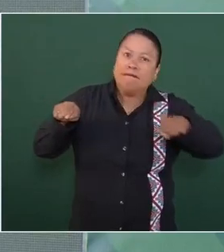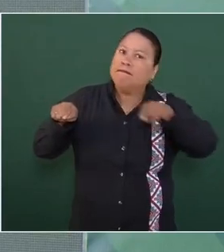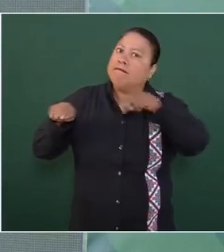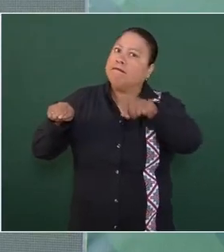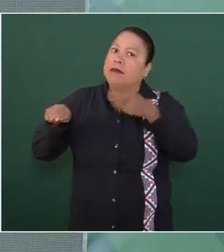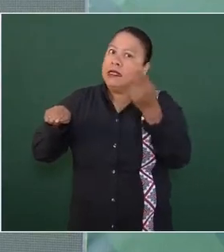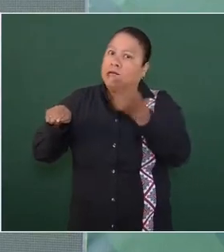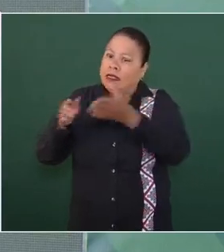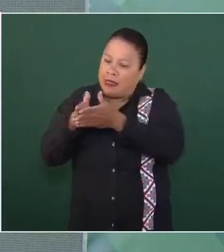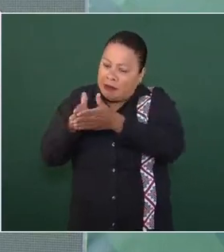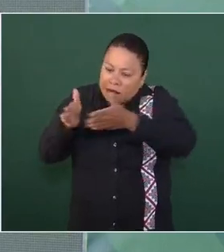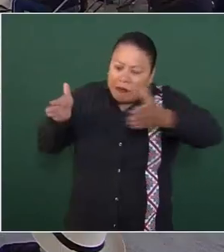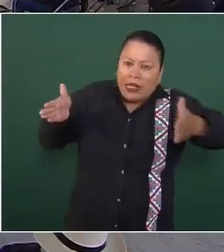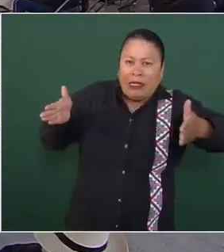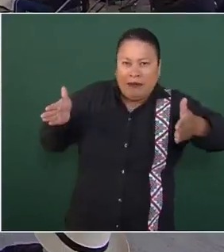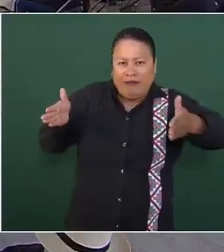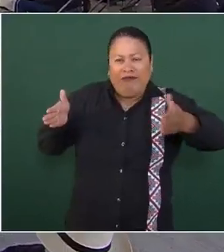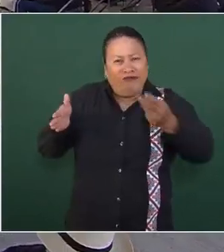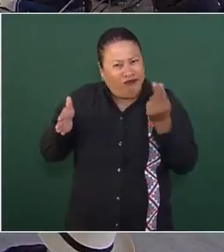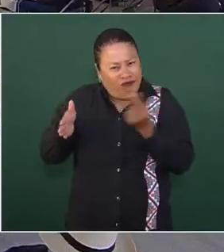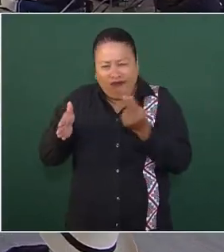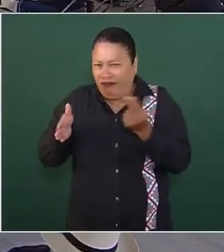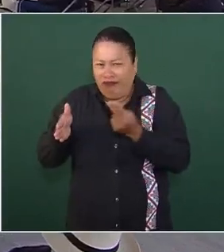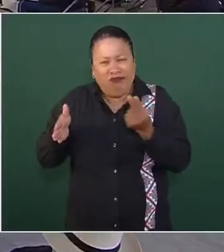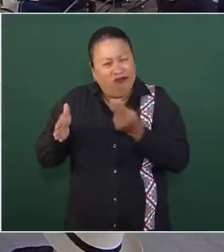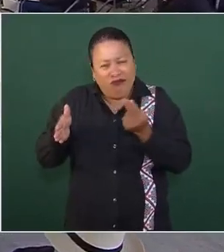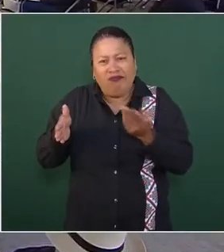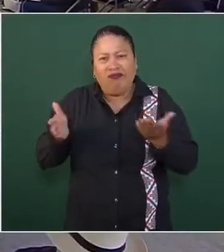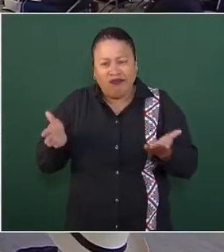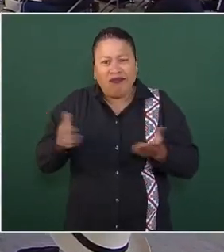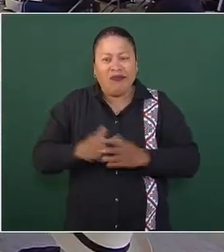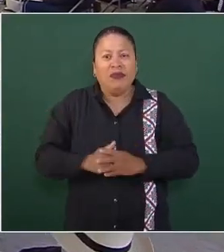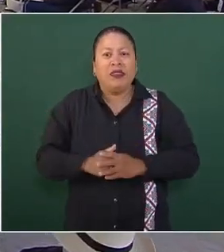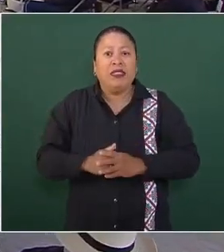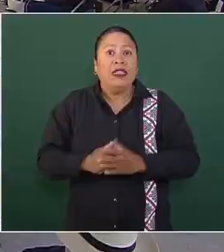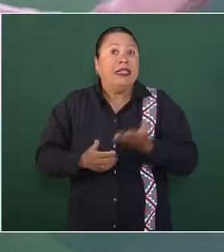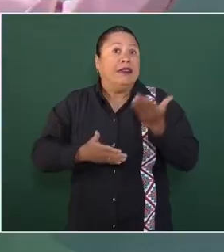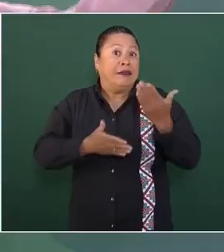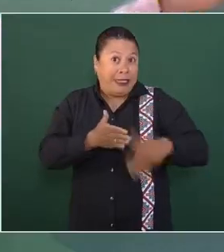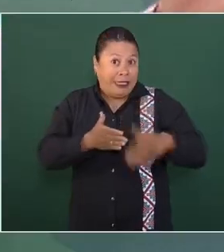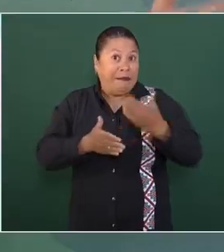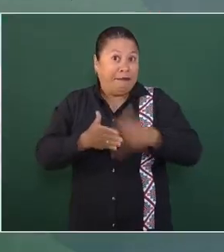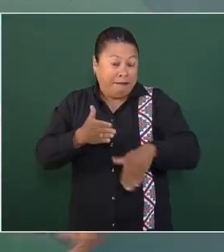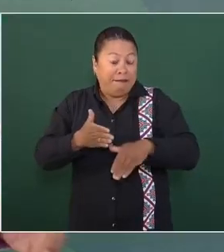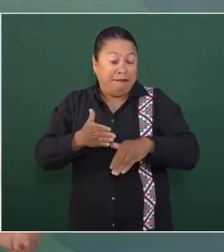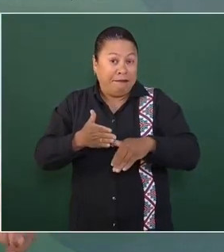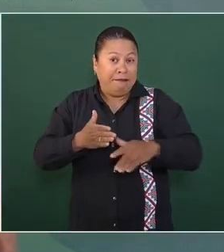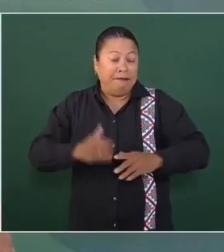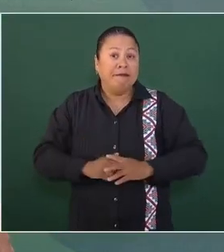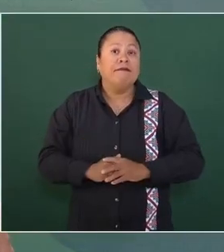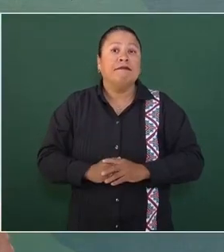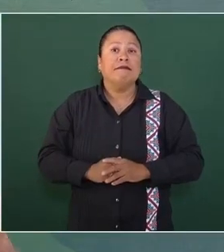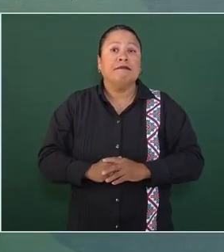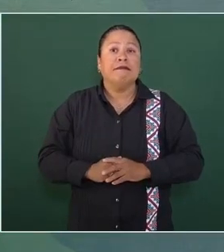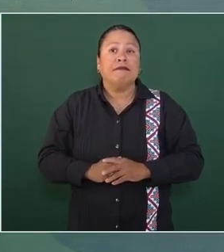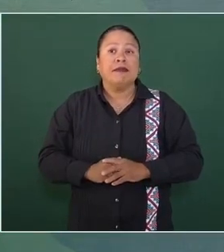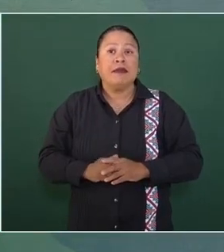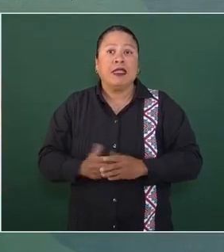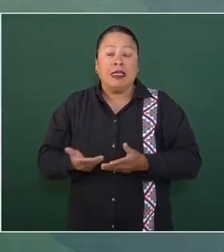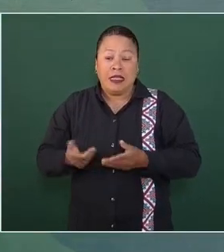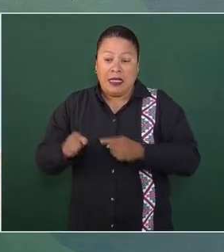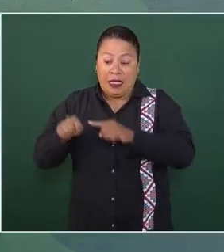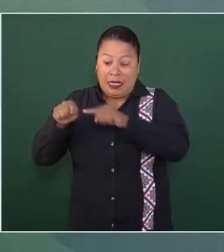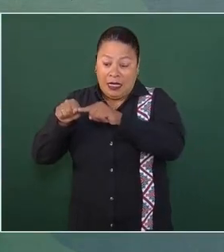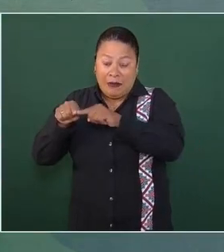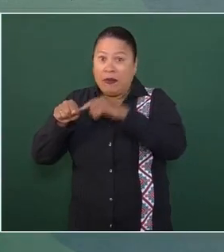ampliarse y como va a quedar también pendiente el camino de